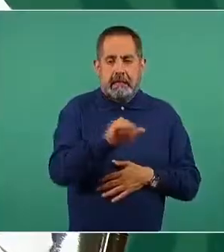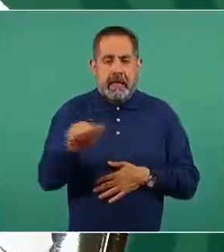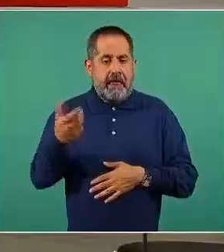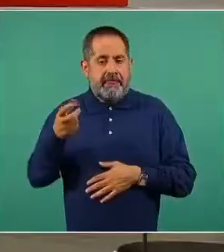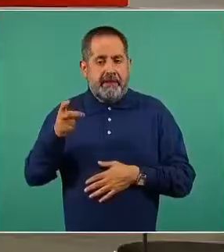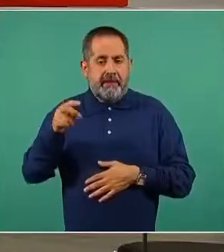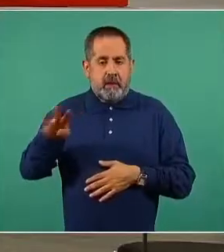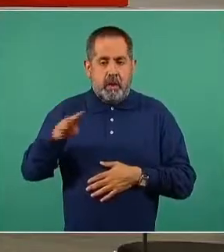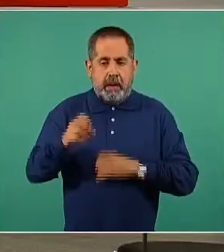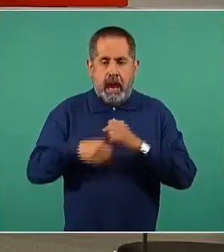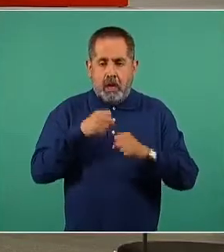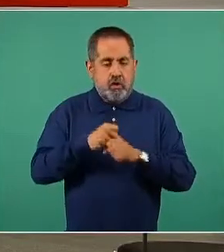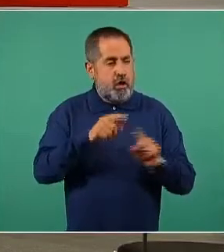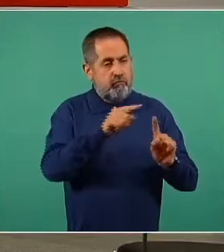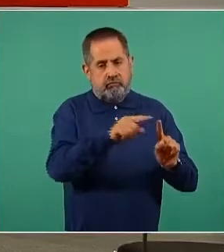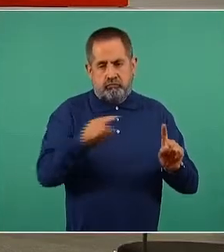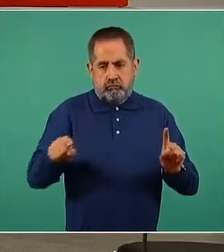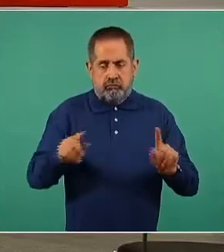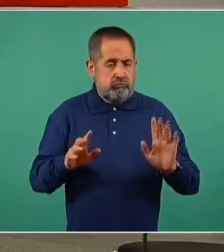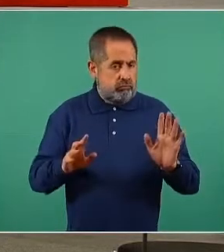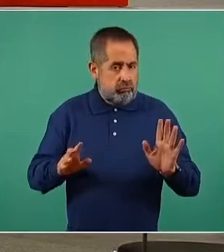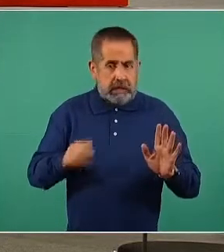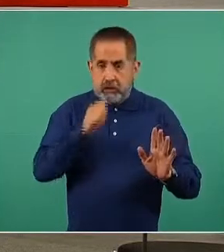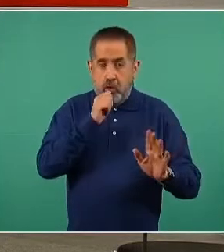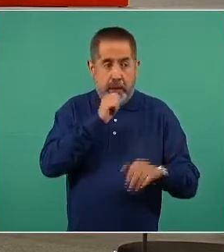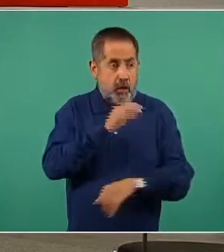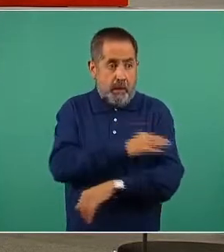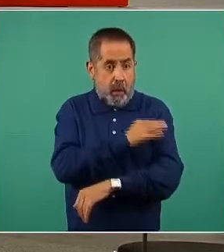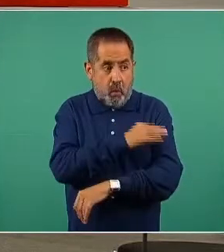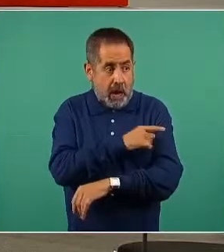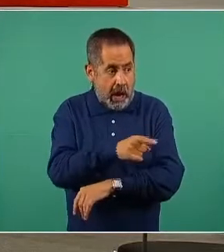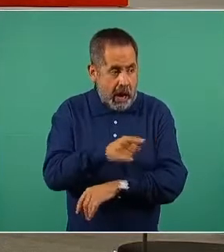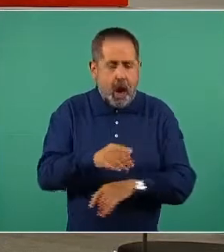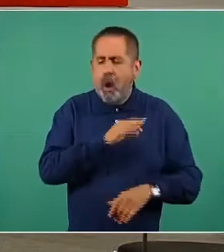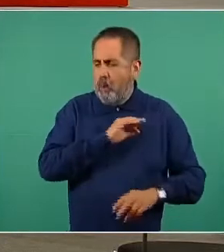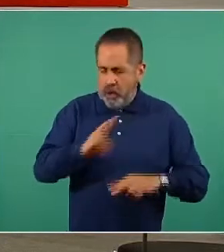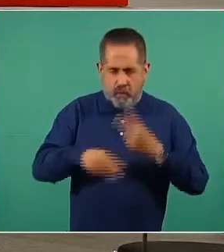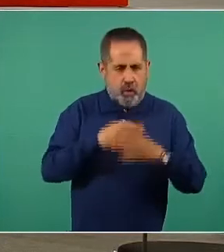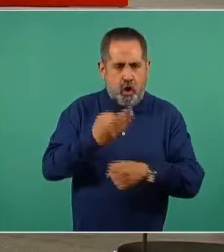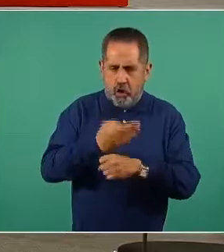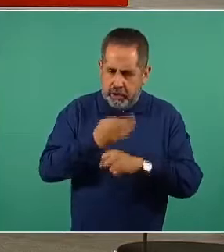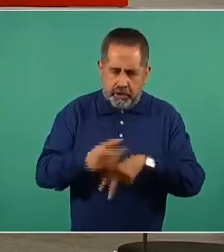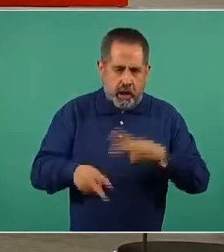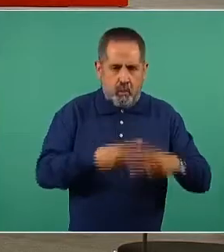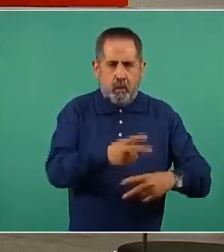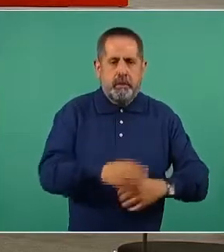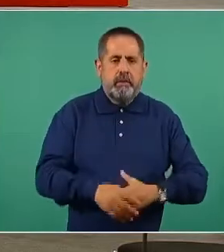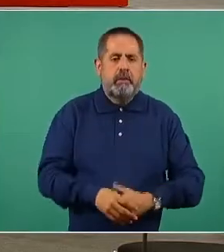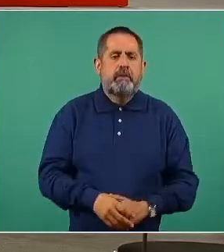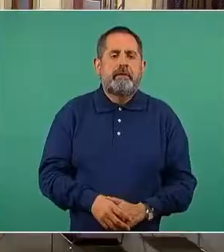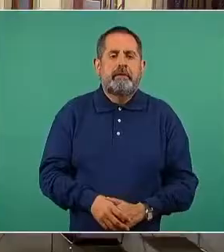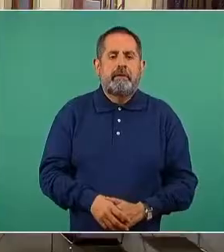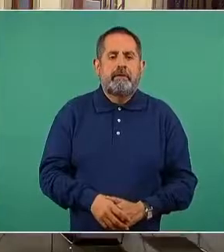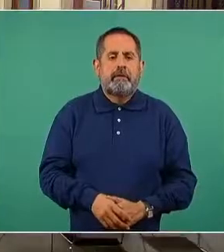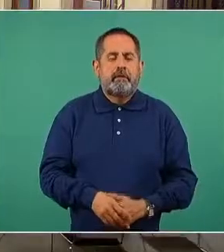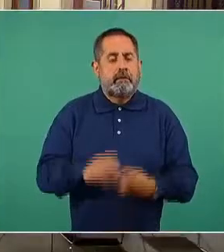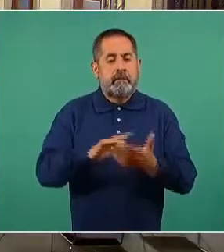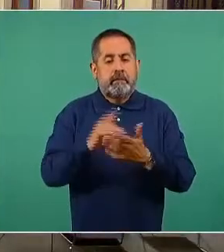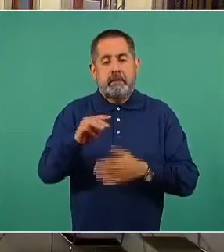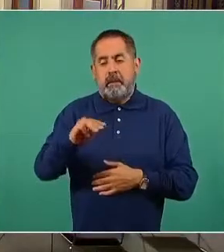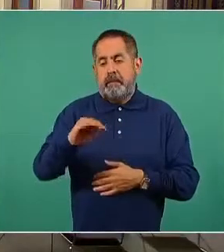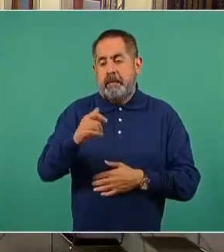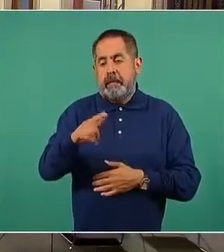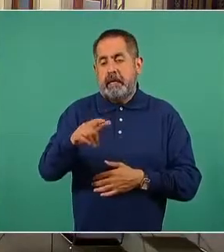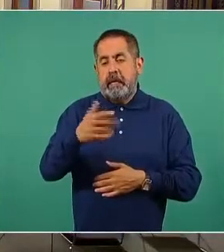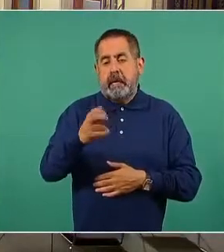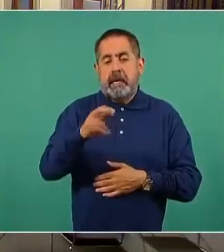39, que en general aún no se vacunan, pudieran hacerlo en este momento. Muchas gracias. Muchas gracias. Miguel